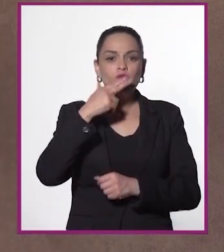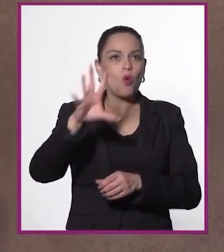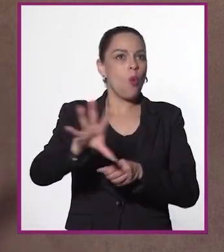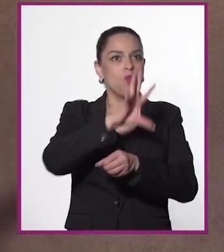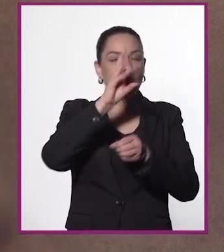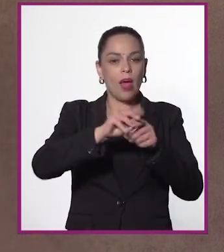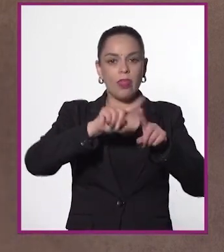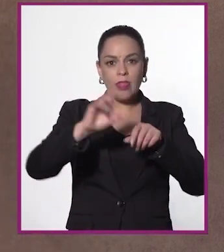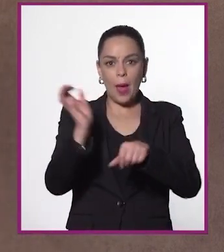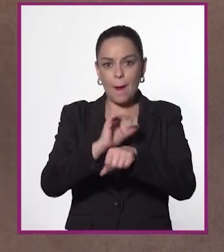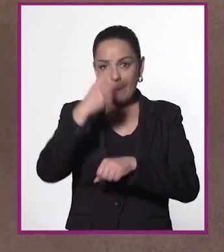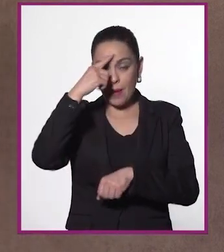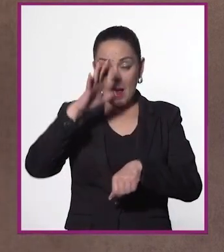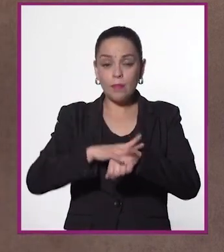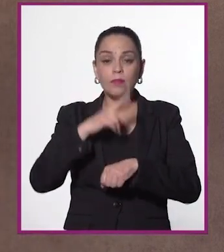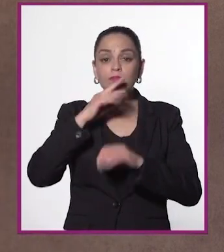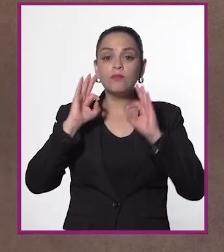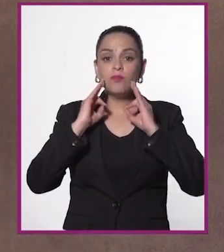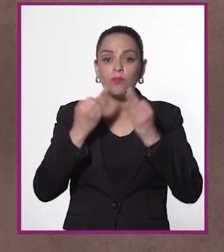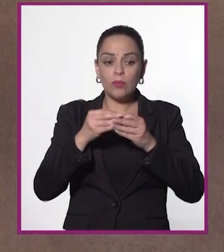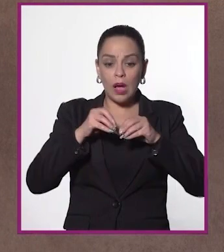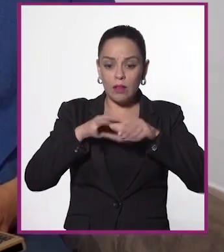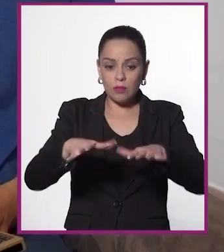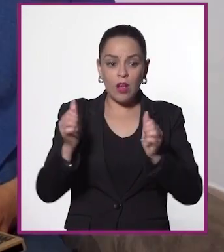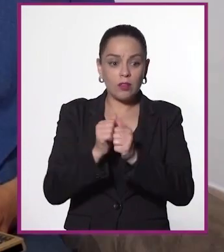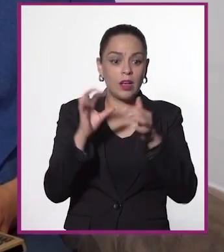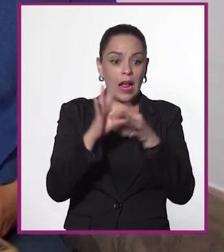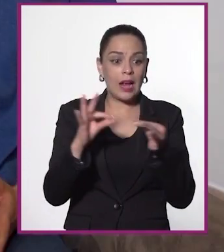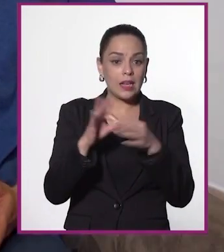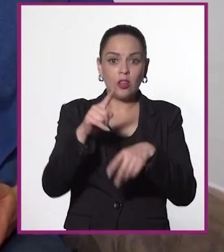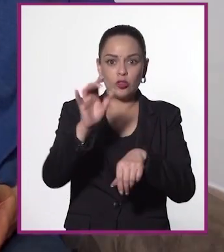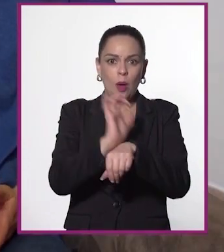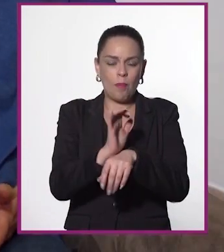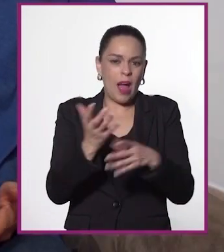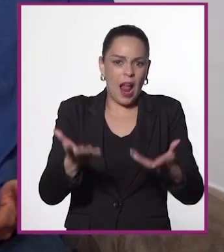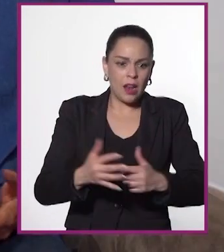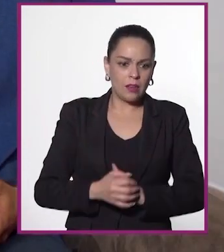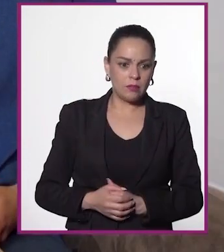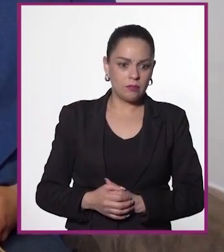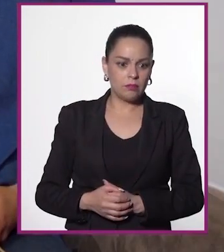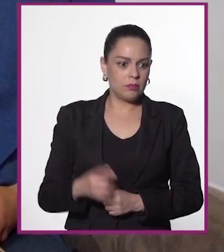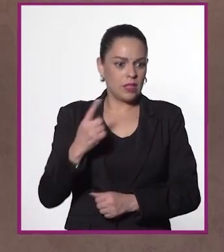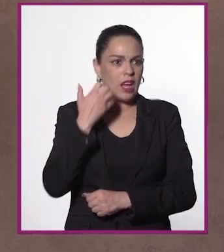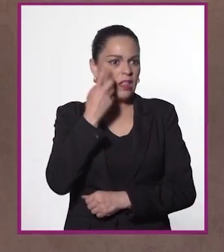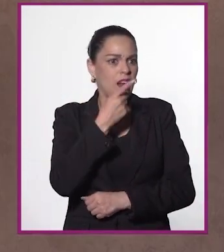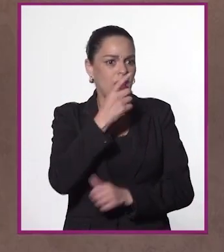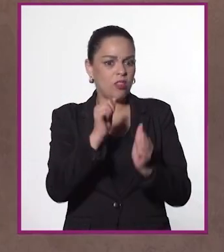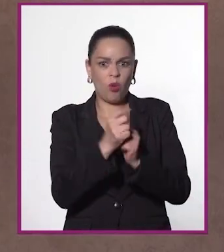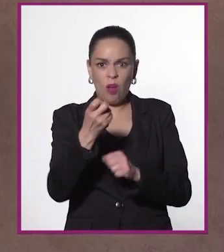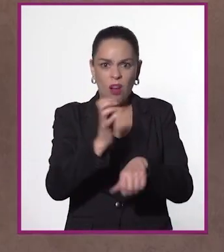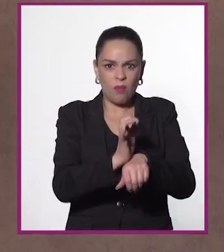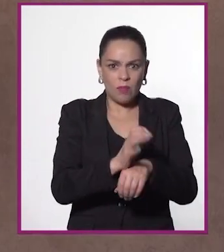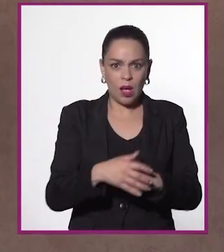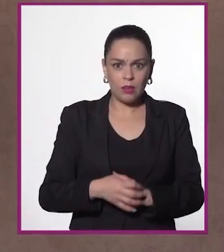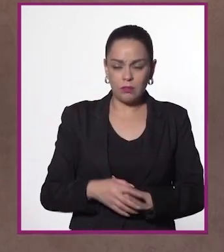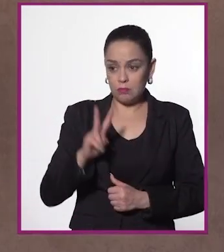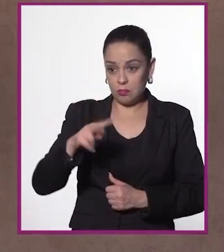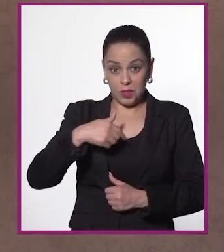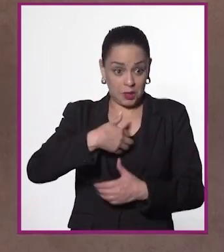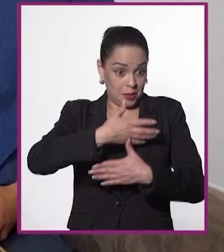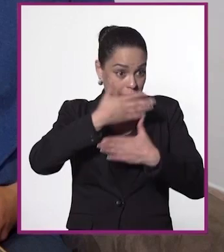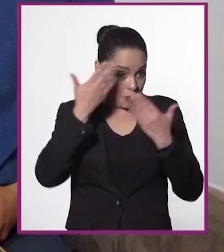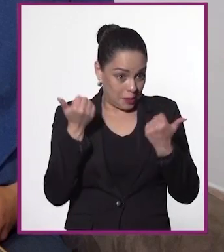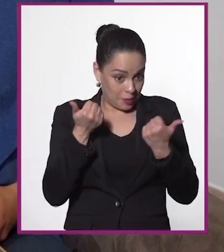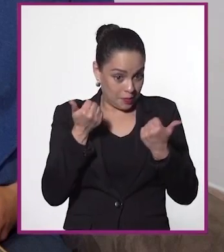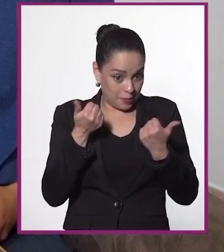para transmitir mejor las cosas que quería contar con sus películas. ¿Y qué quiso decir con esta? La verdad no tengo ni idea.